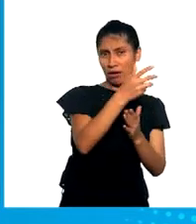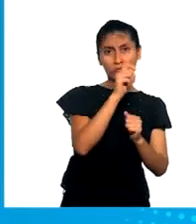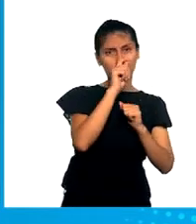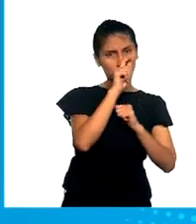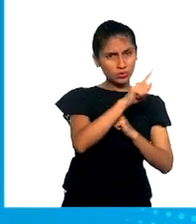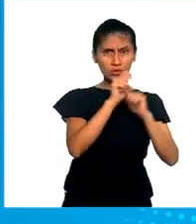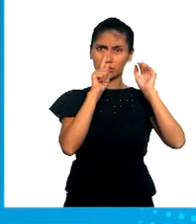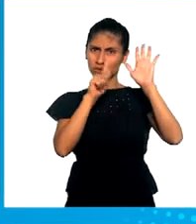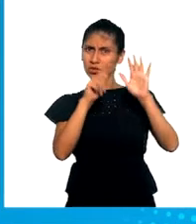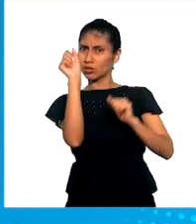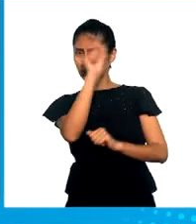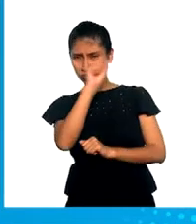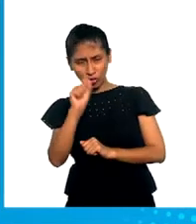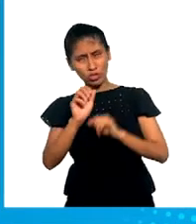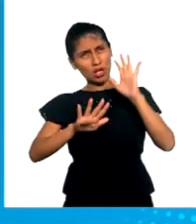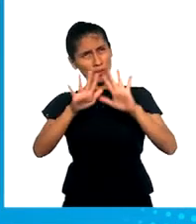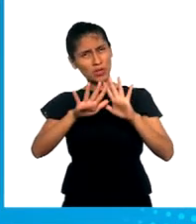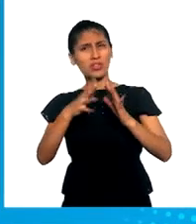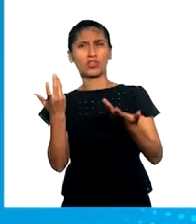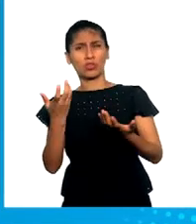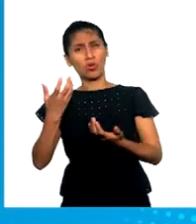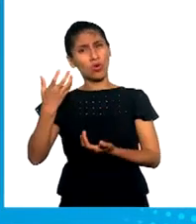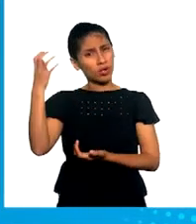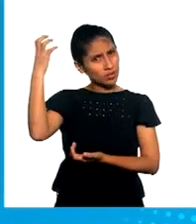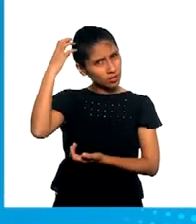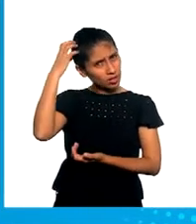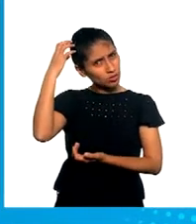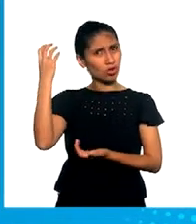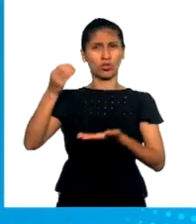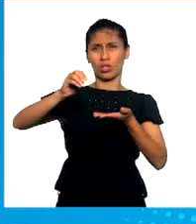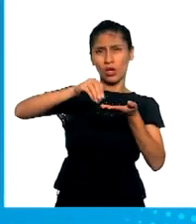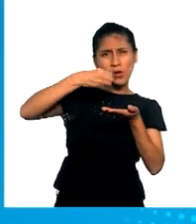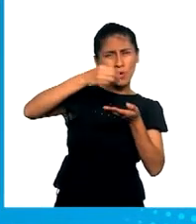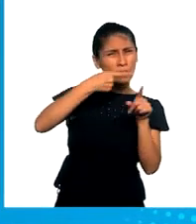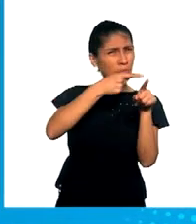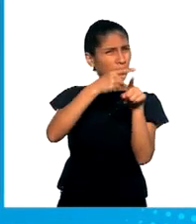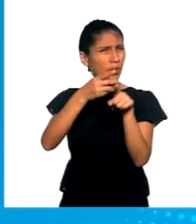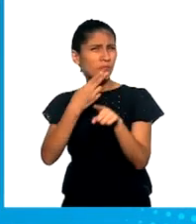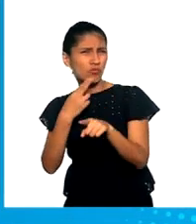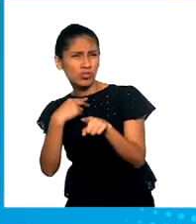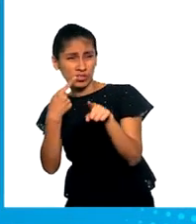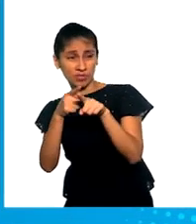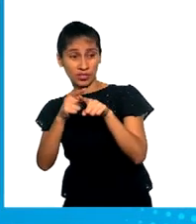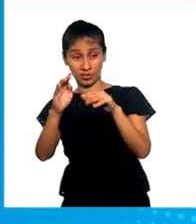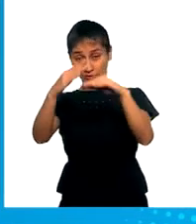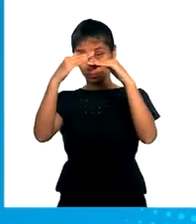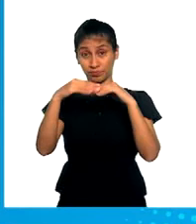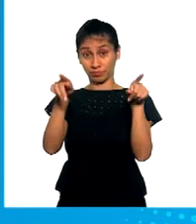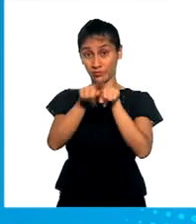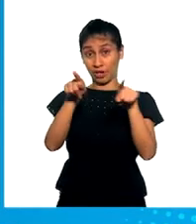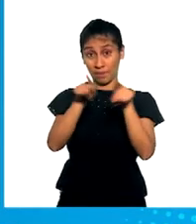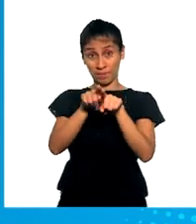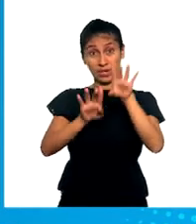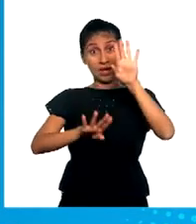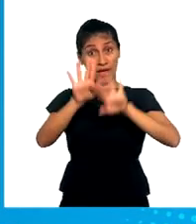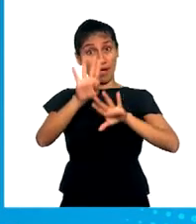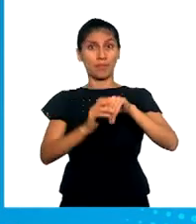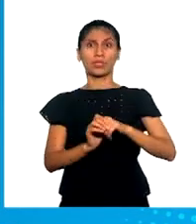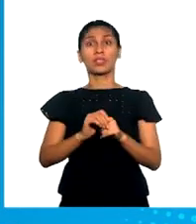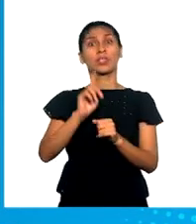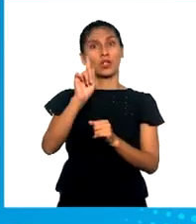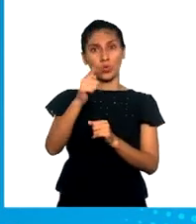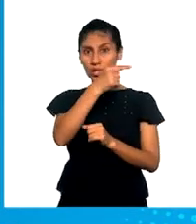golosinas lo cual representa una pequeña canasta de víveres de igual forma podemos ver como el gasto en taxi de una